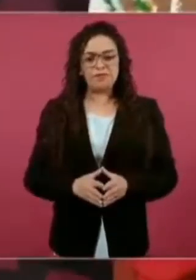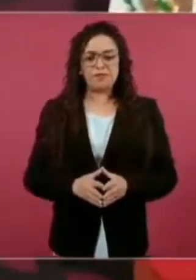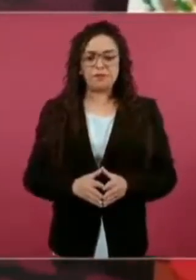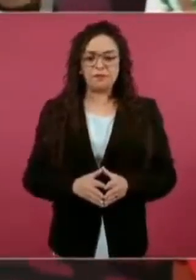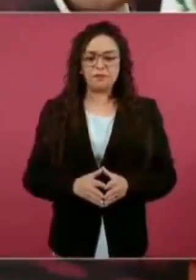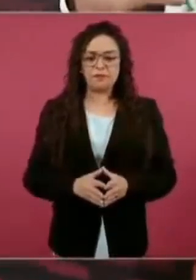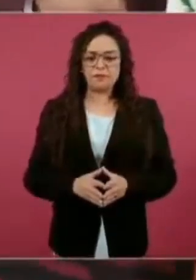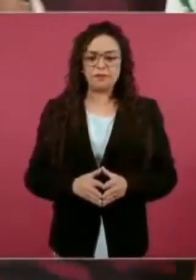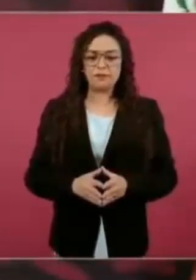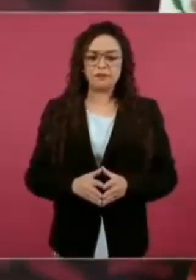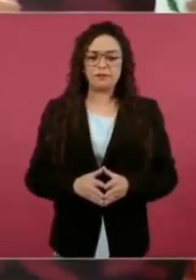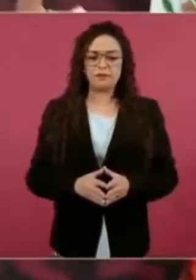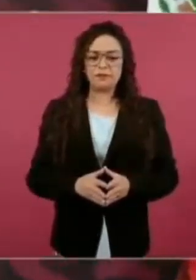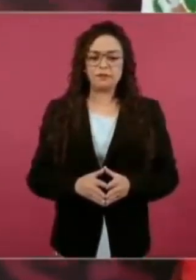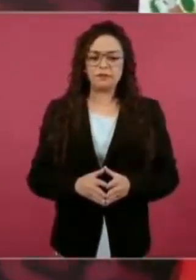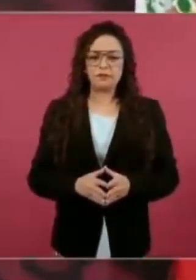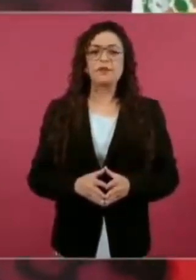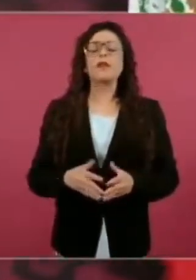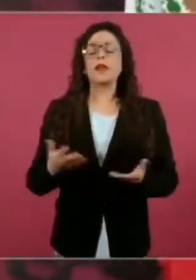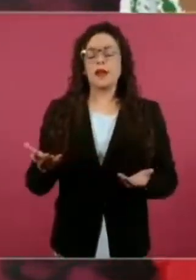le da